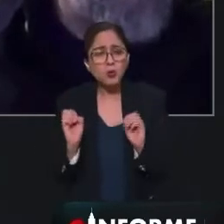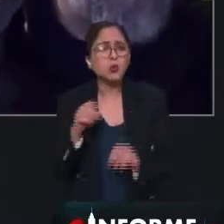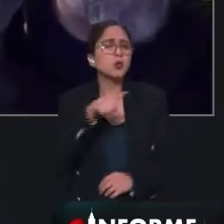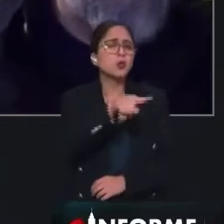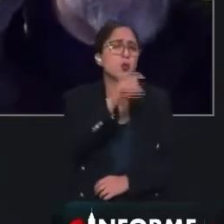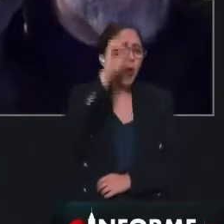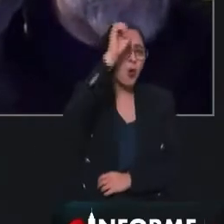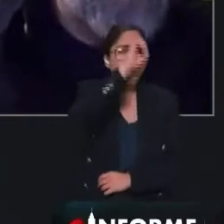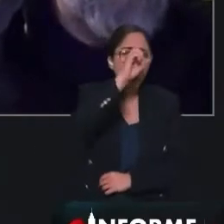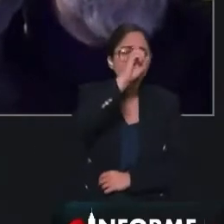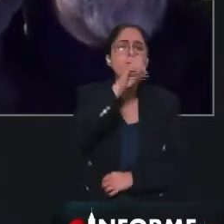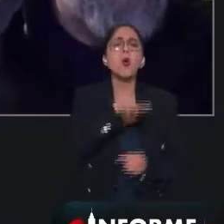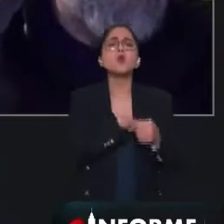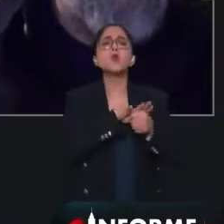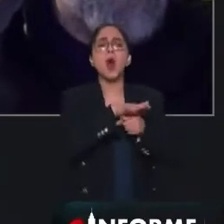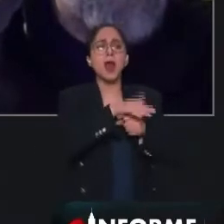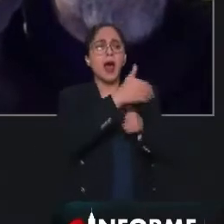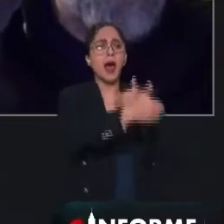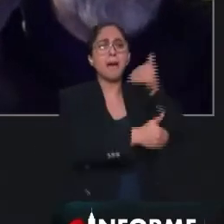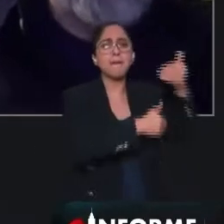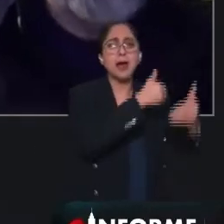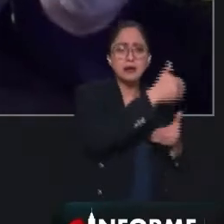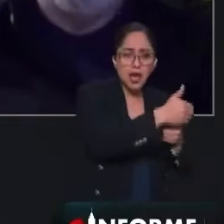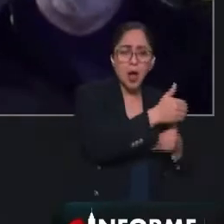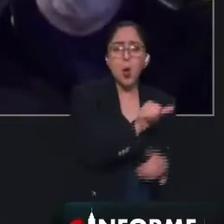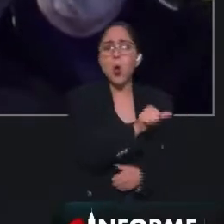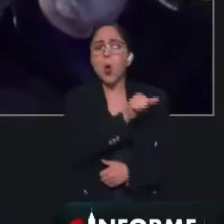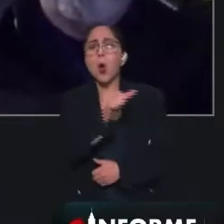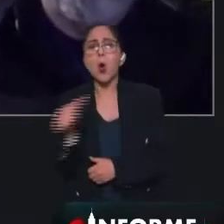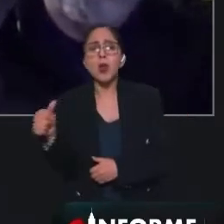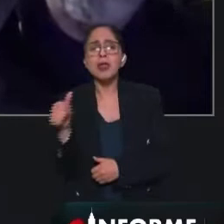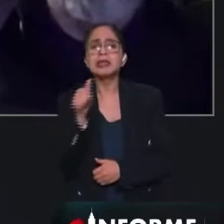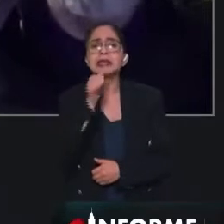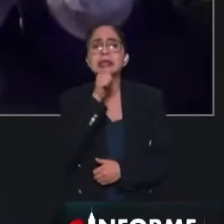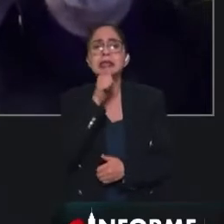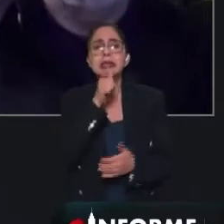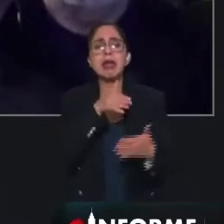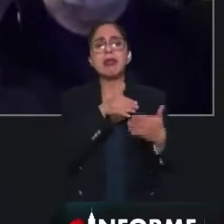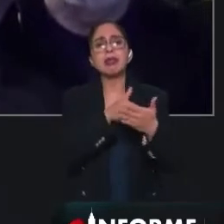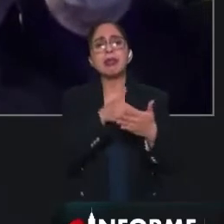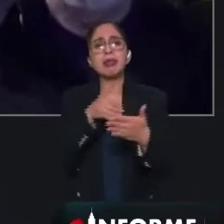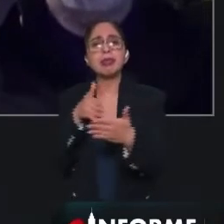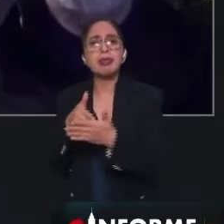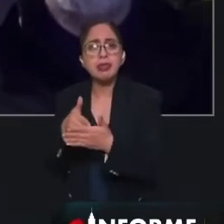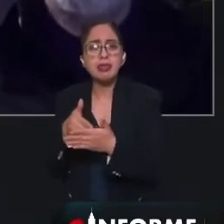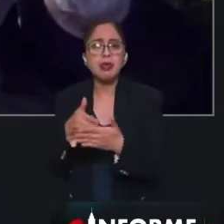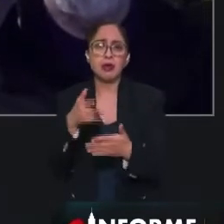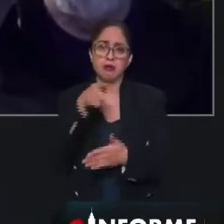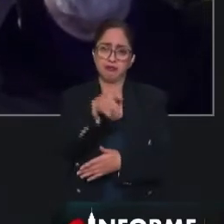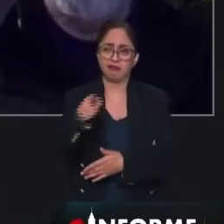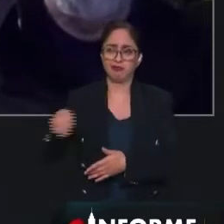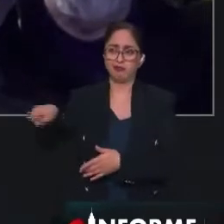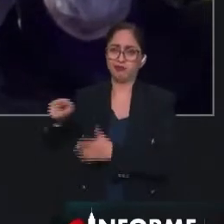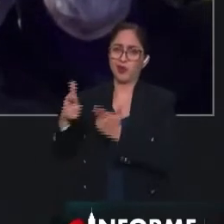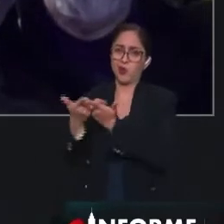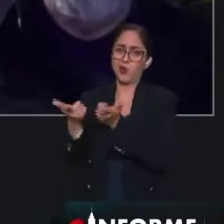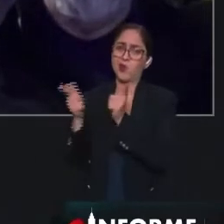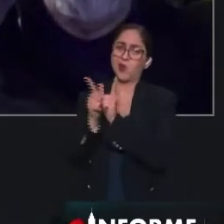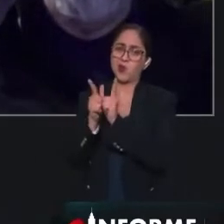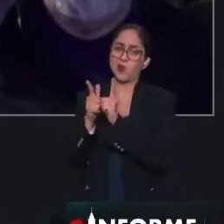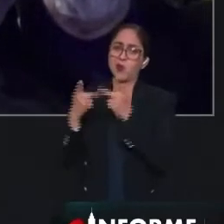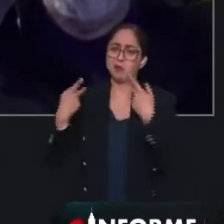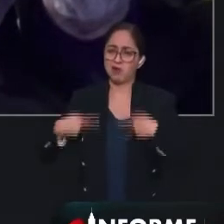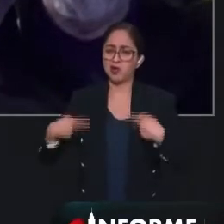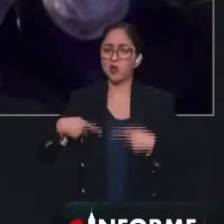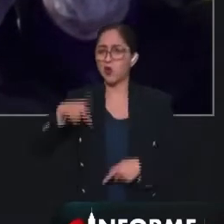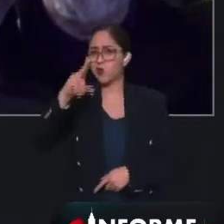avanzado y qué es lo que ves que tenemos ahí que desmitificar a través de una respuesta de la oposición que está viendo que pues